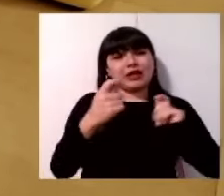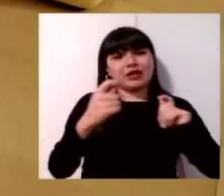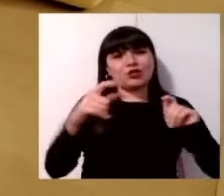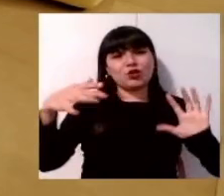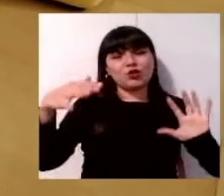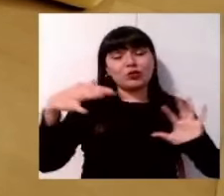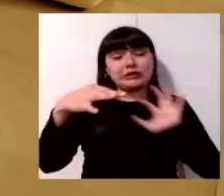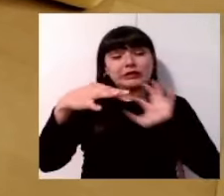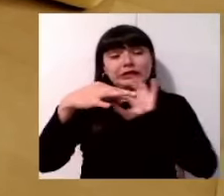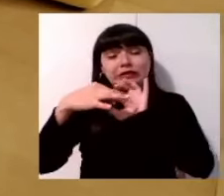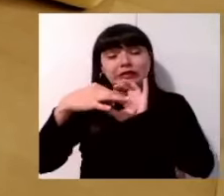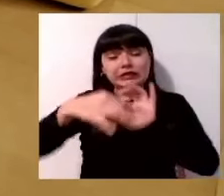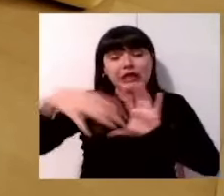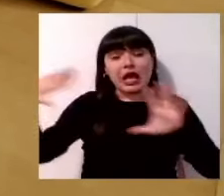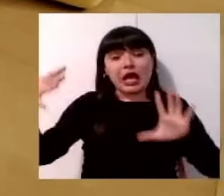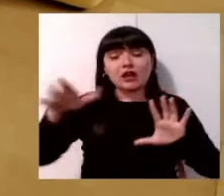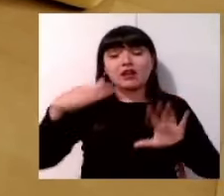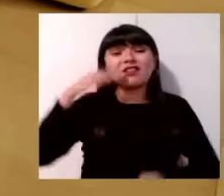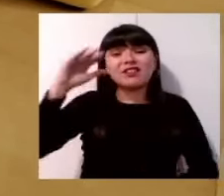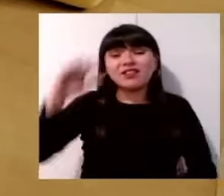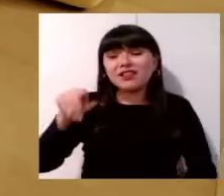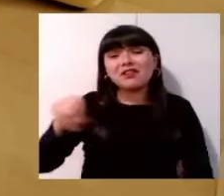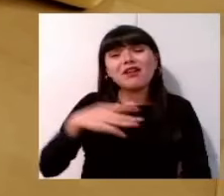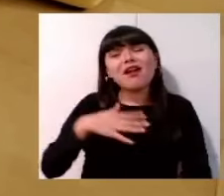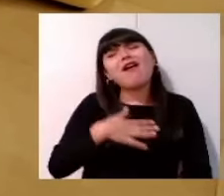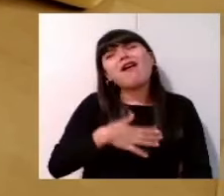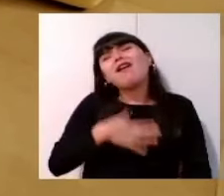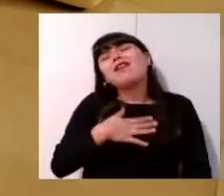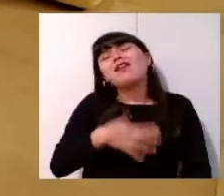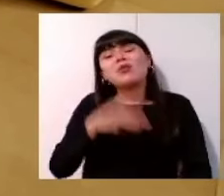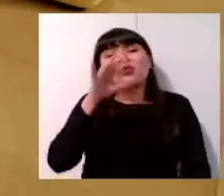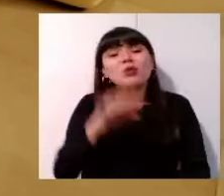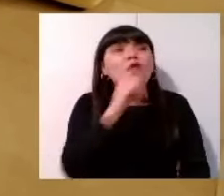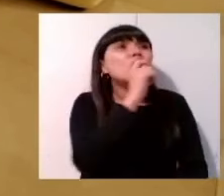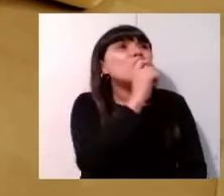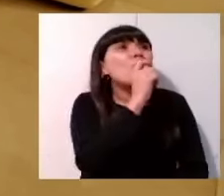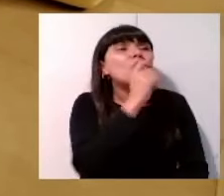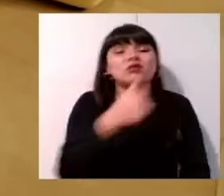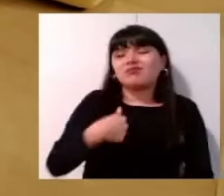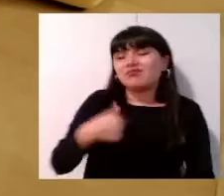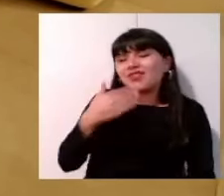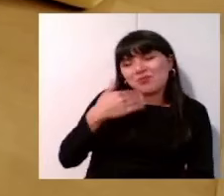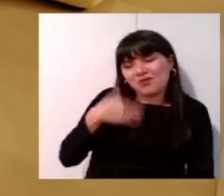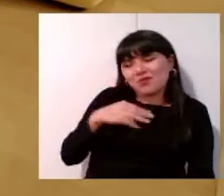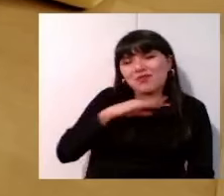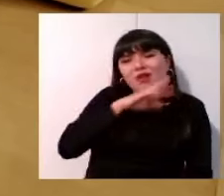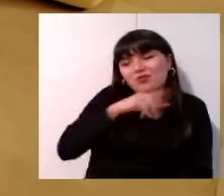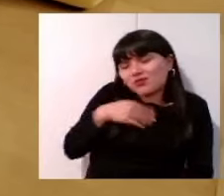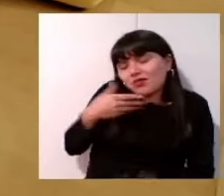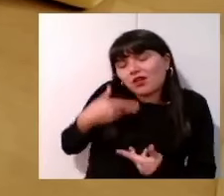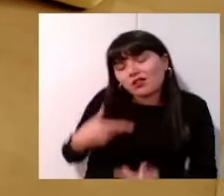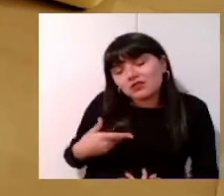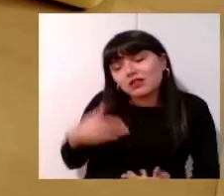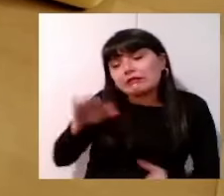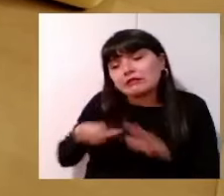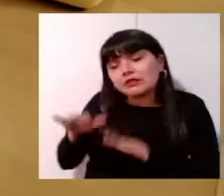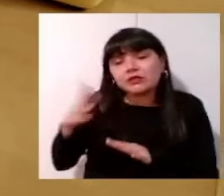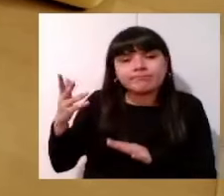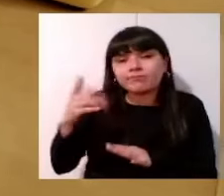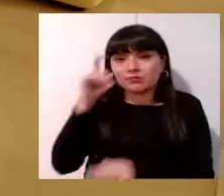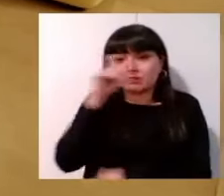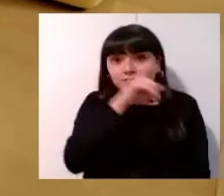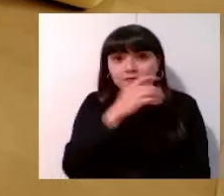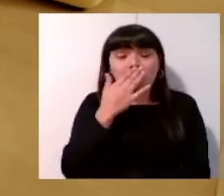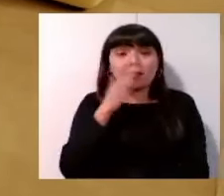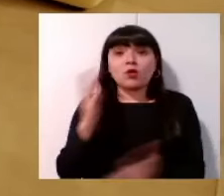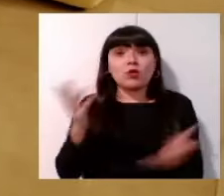cuando el niño está como medio dormido, uno también está cansado, es mucho más difícil. Entonces uno lo que tiene que hacer es que cuando el niño se va